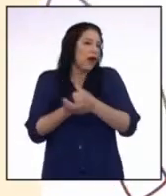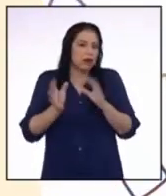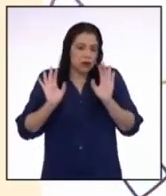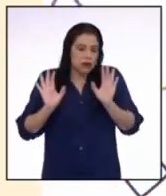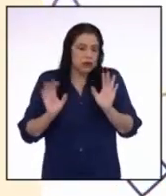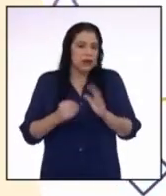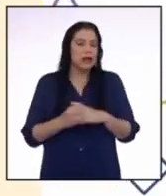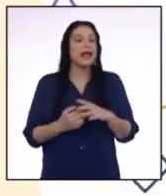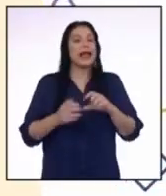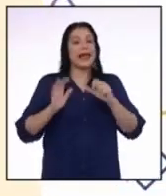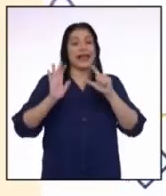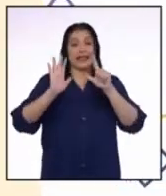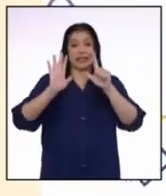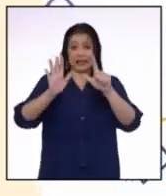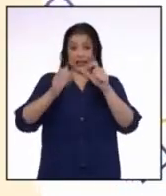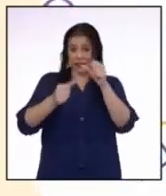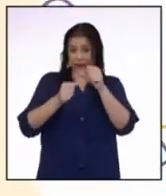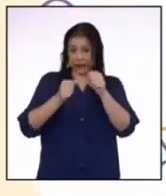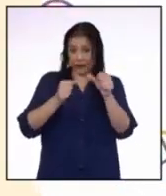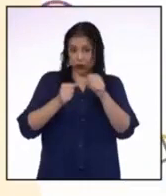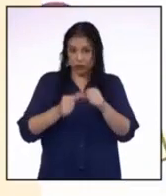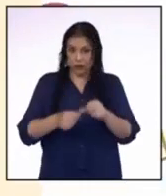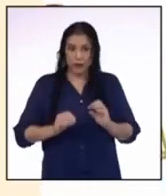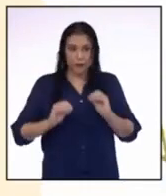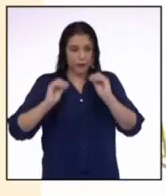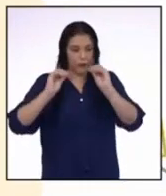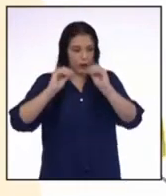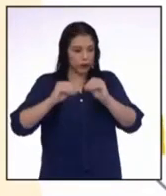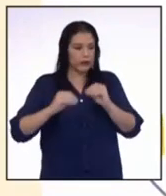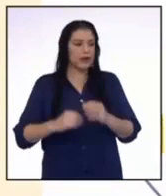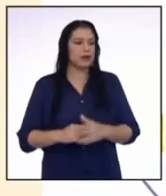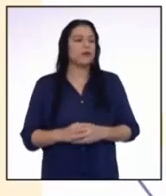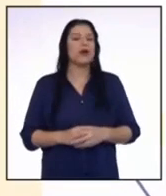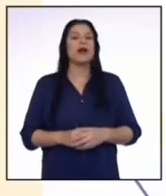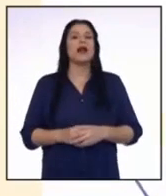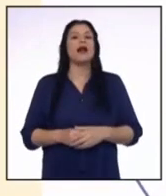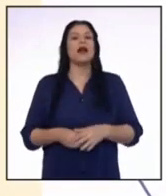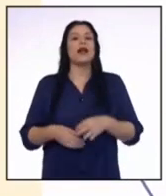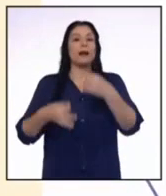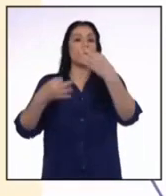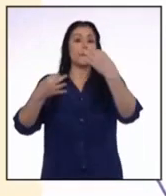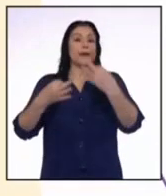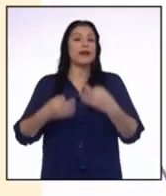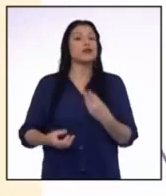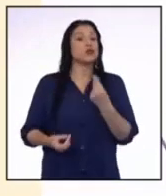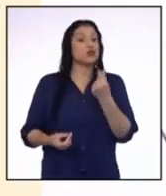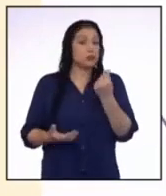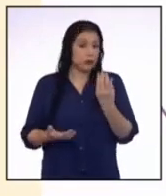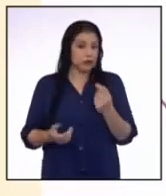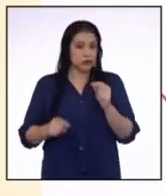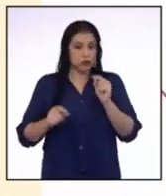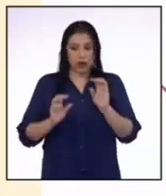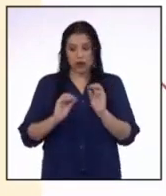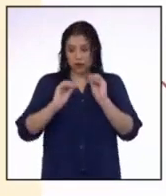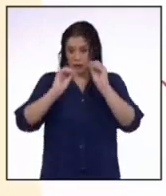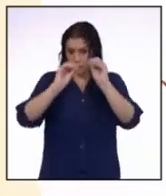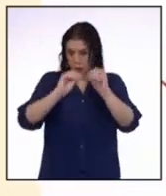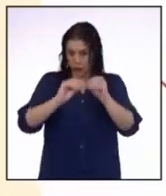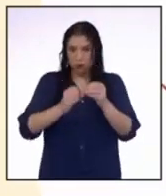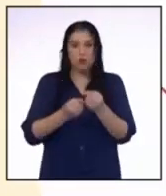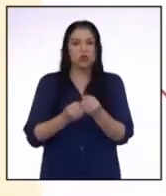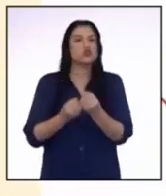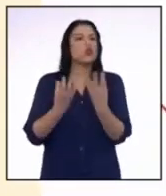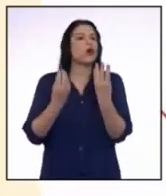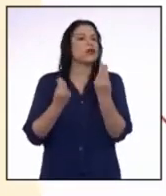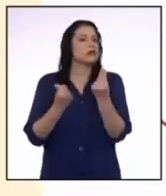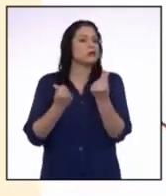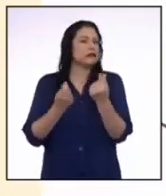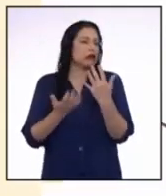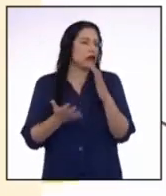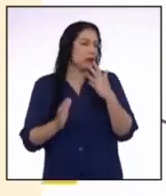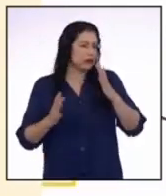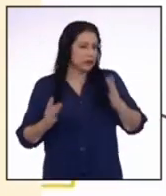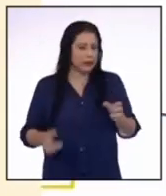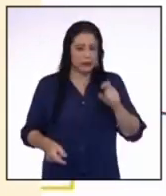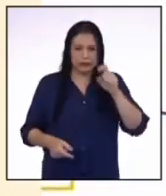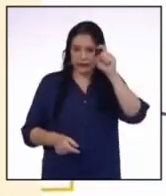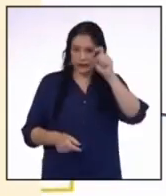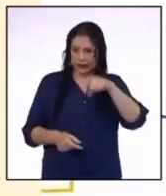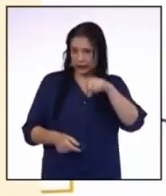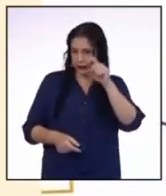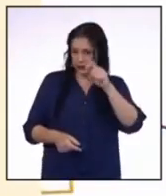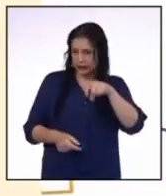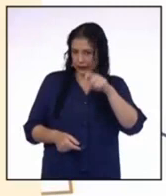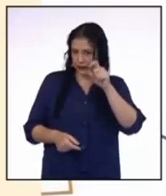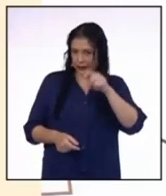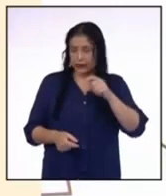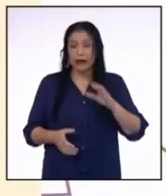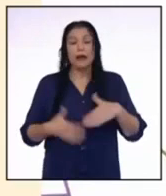el punto 7, consideraríamos el presupuesto. Aquí colocamos el monto aproximado que se